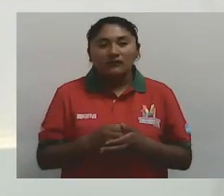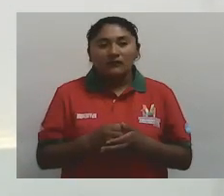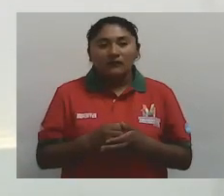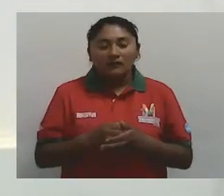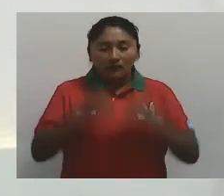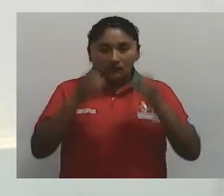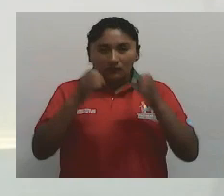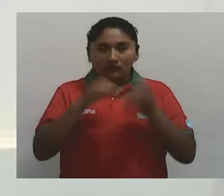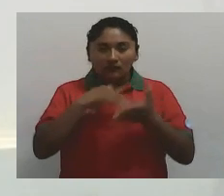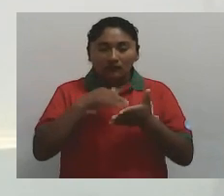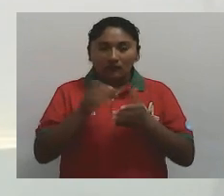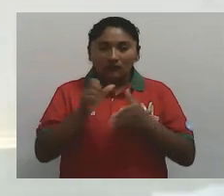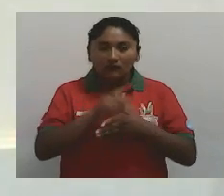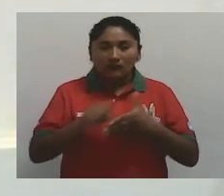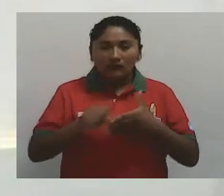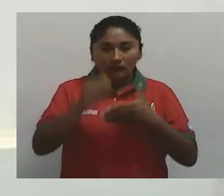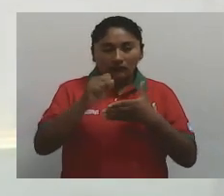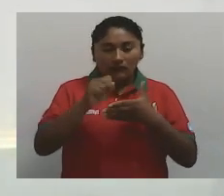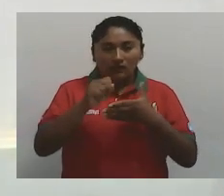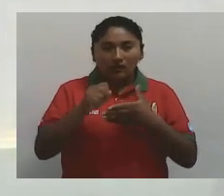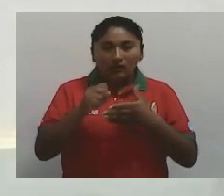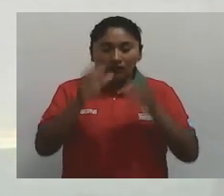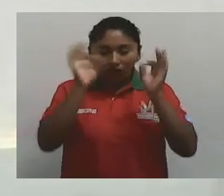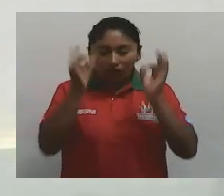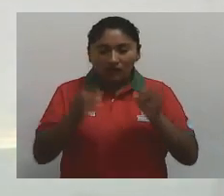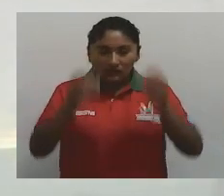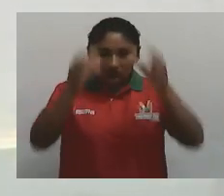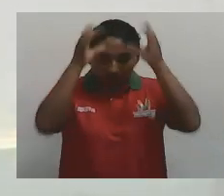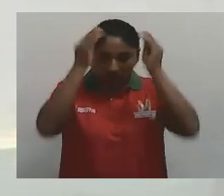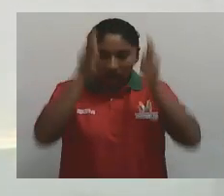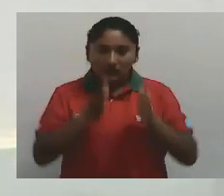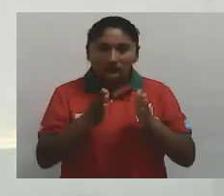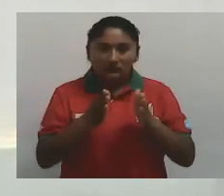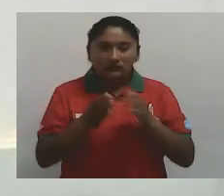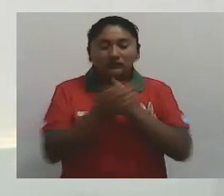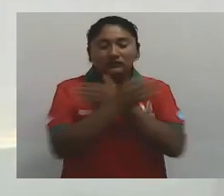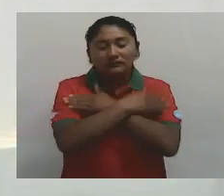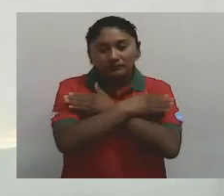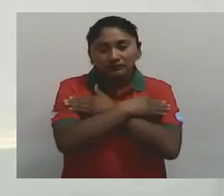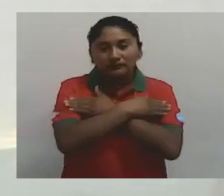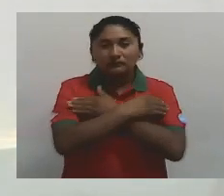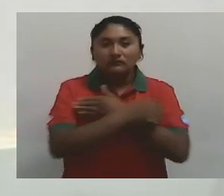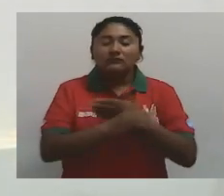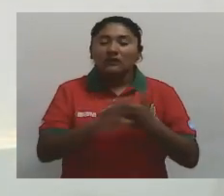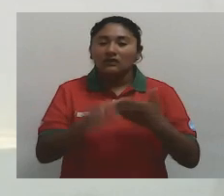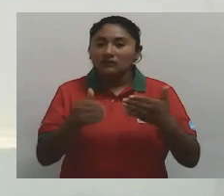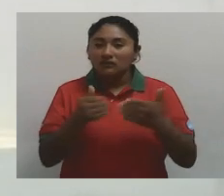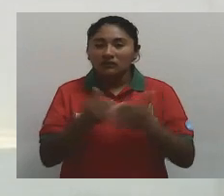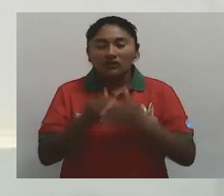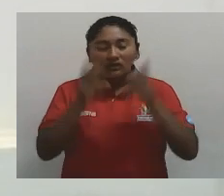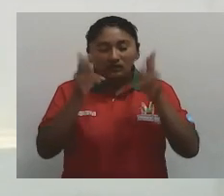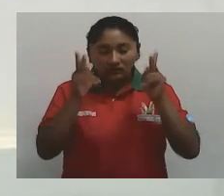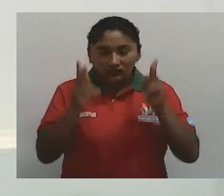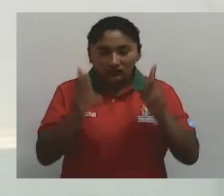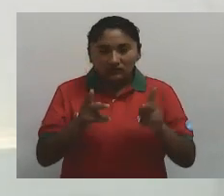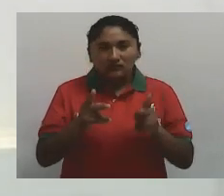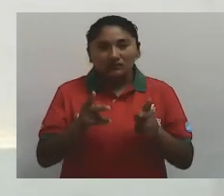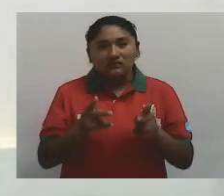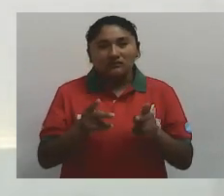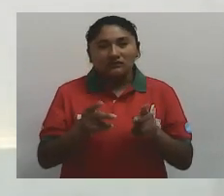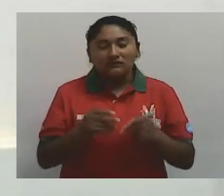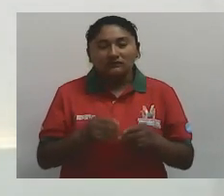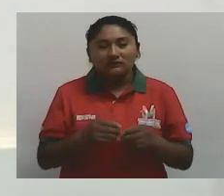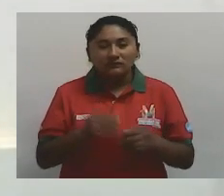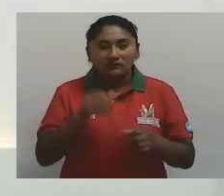unidades académicas. Saludos cordiales a nuestros profesionales, quienes son los expositores de